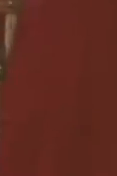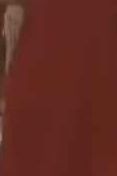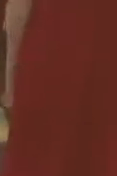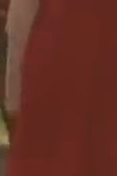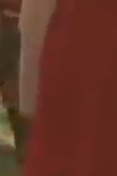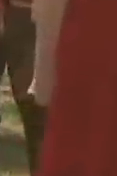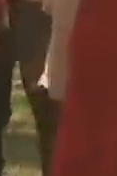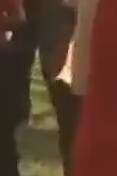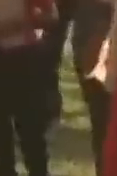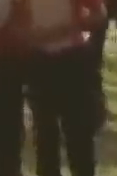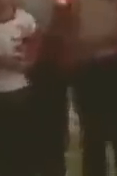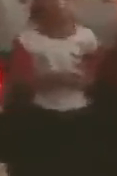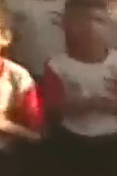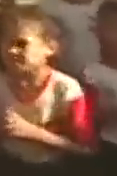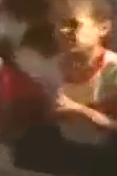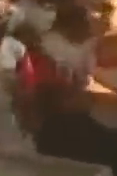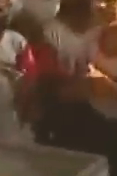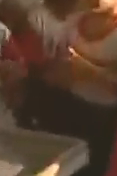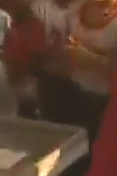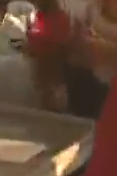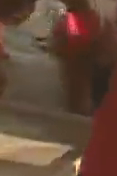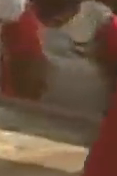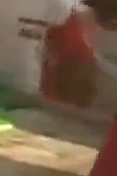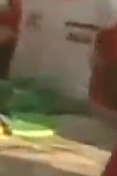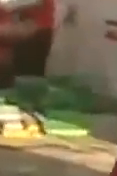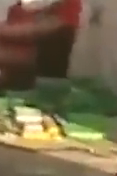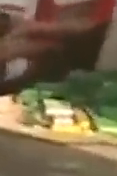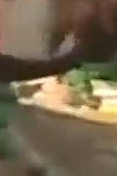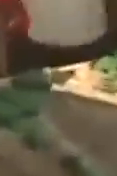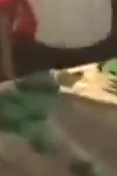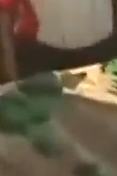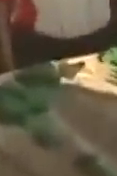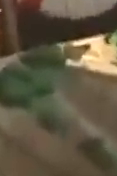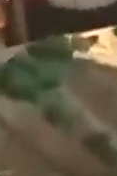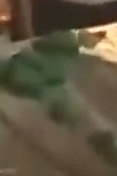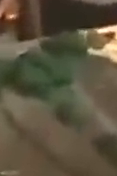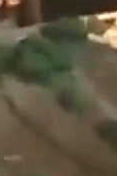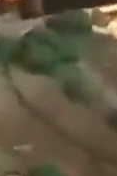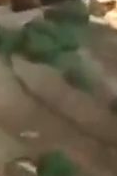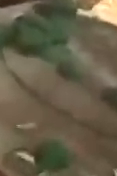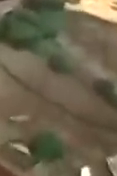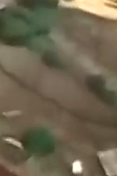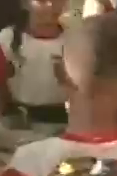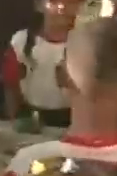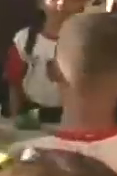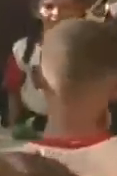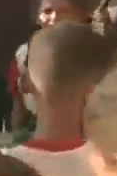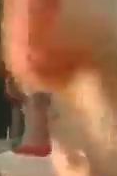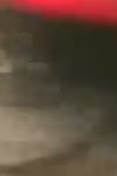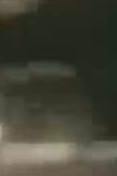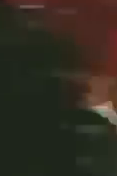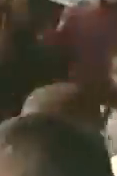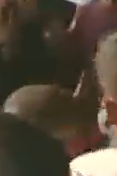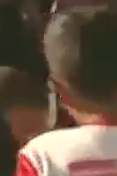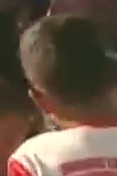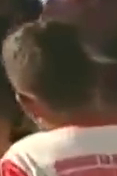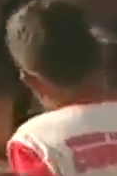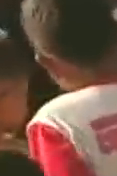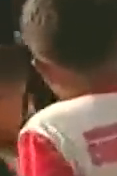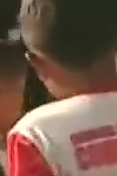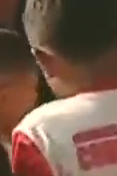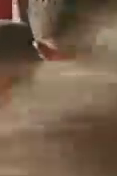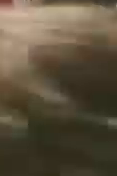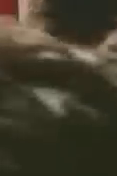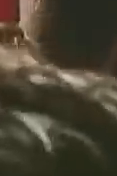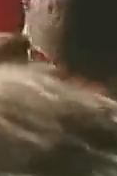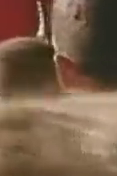realizando en esta importante comuna socialista a propósito de cumplirse 10 años del golpe de timón,